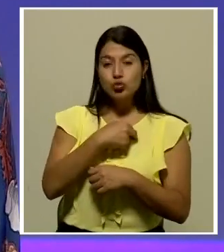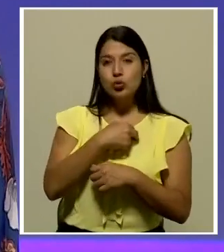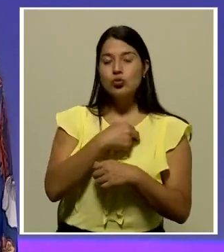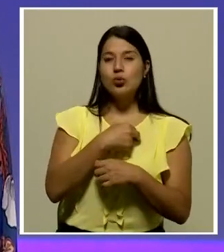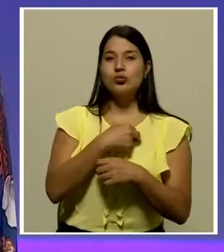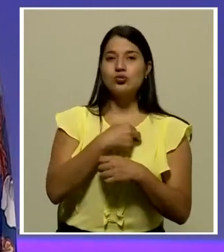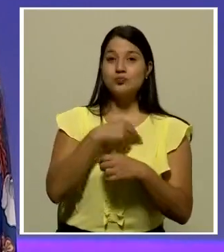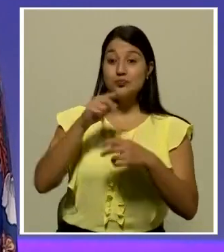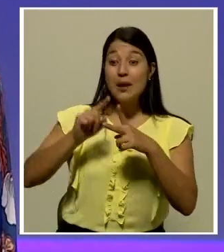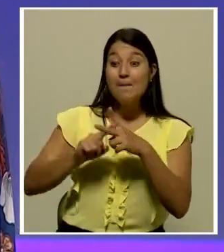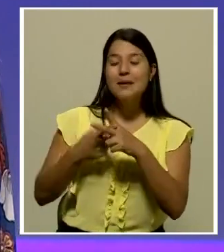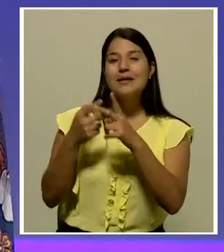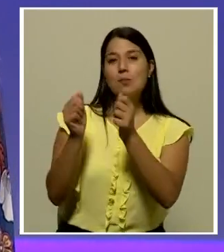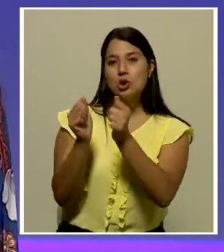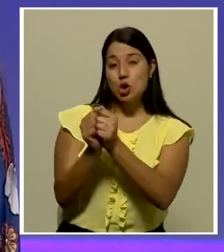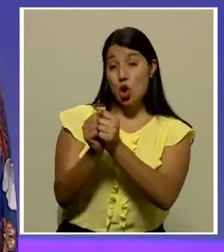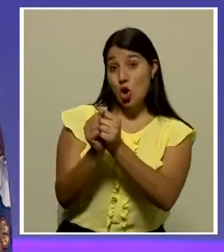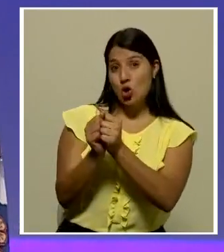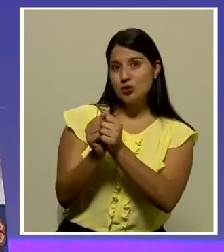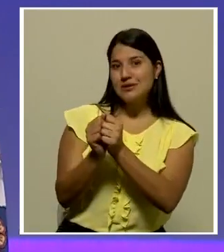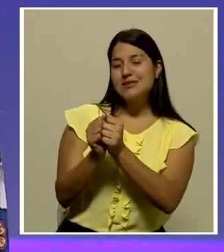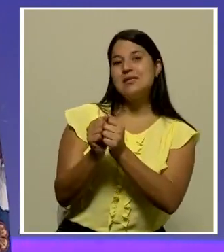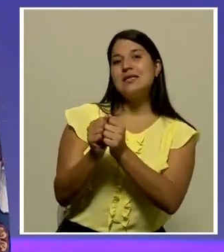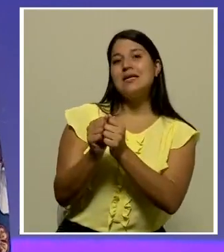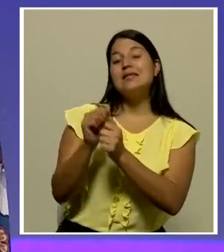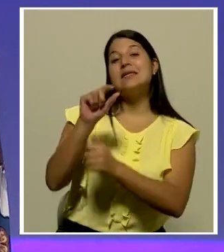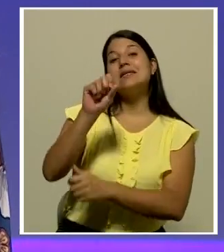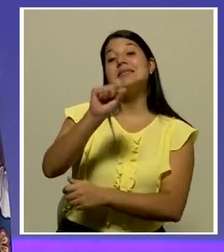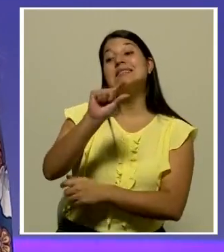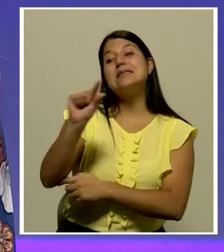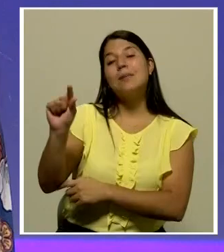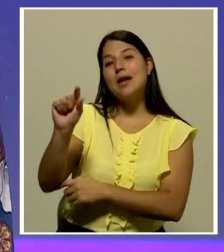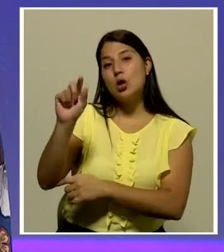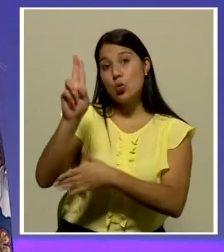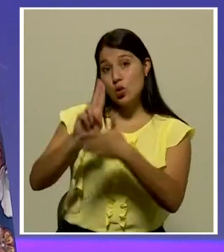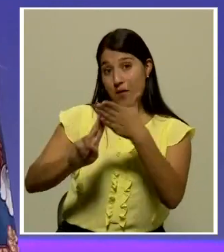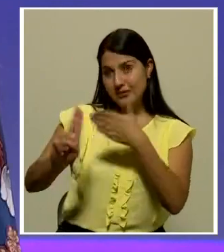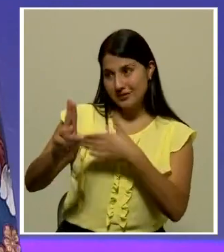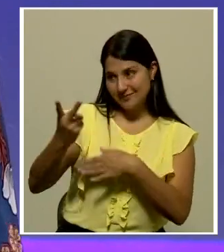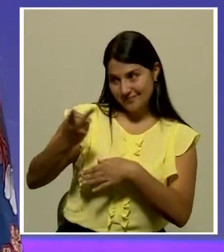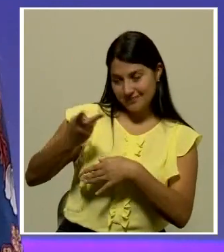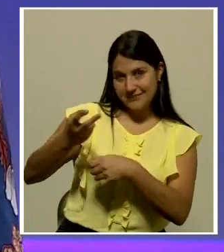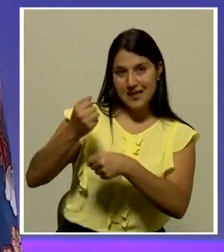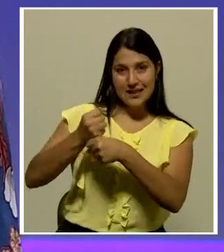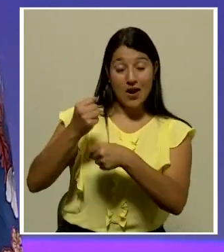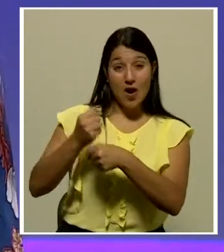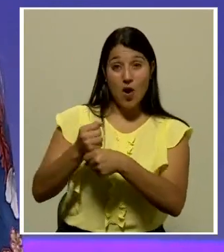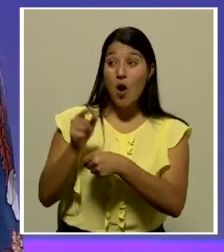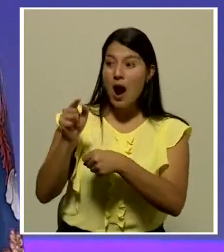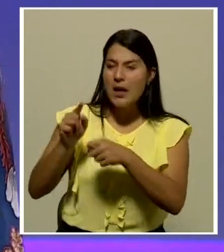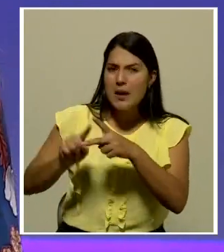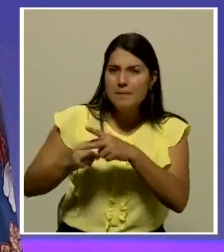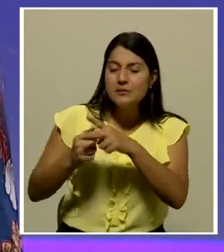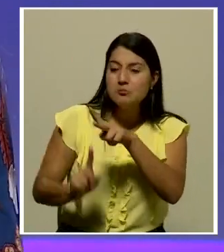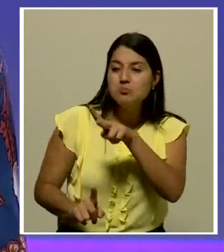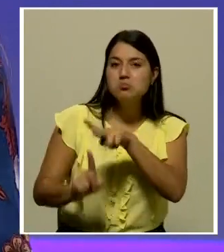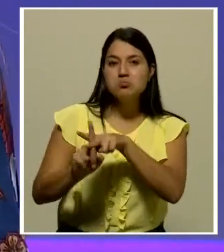del semanario Universidad, que era donde estaba trabajando yo y trabajando usted en ese momento, empezaron a aparecer también